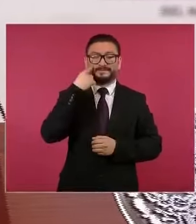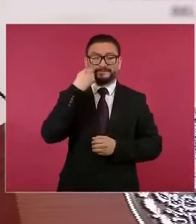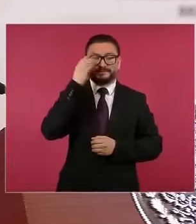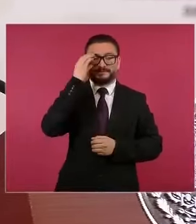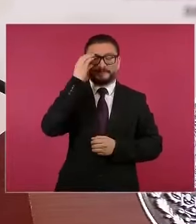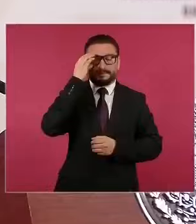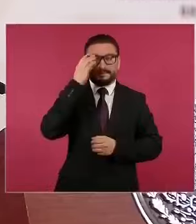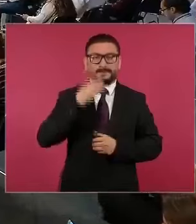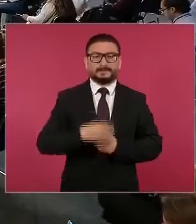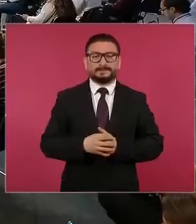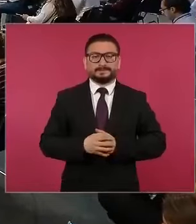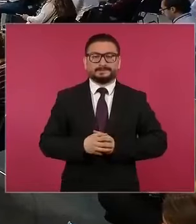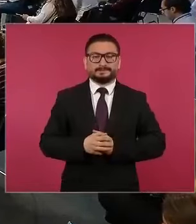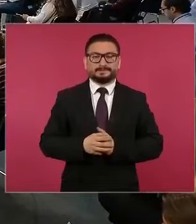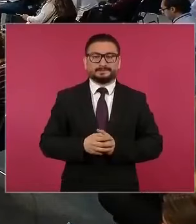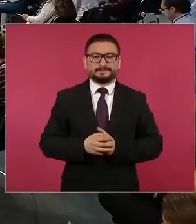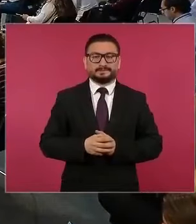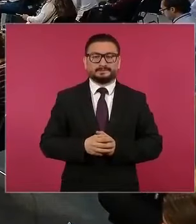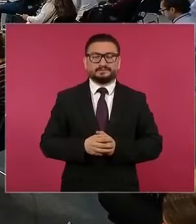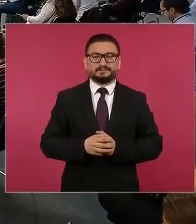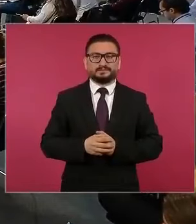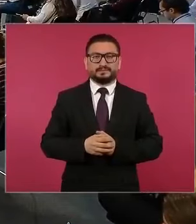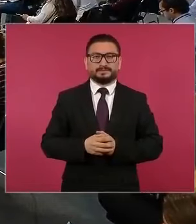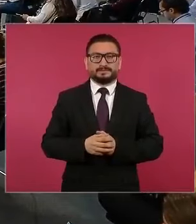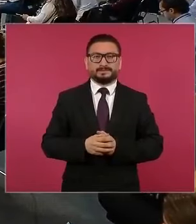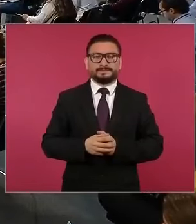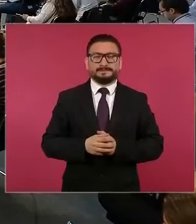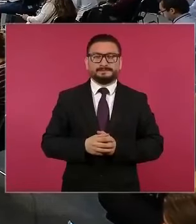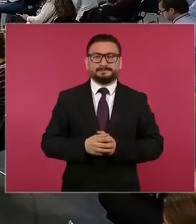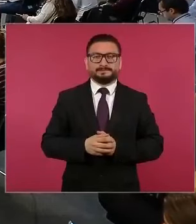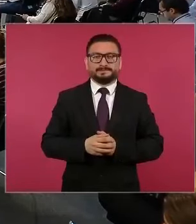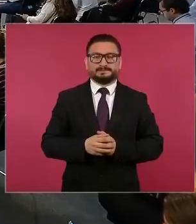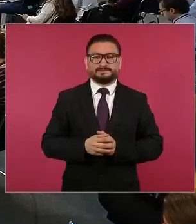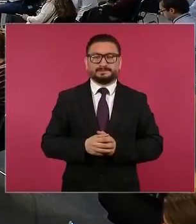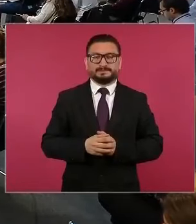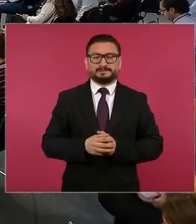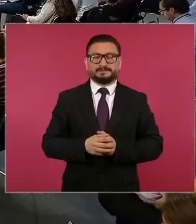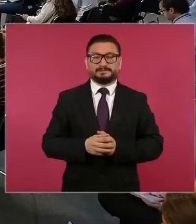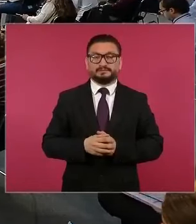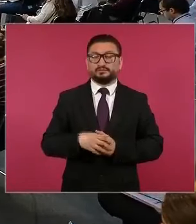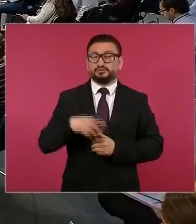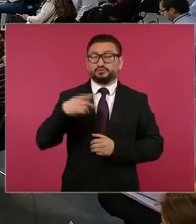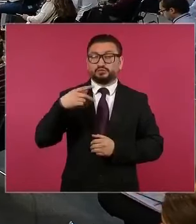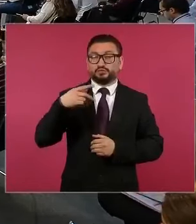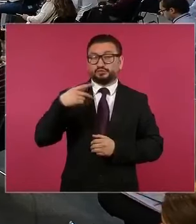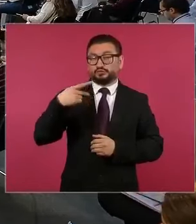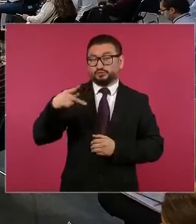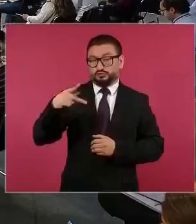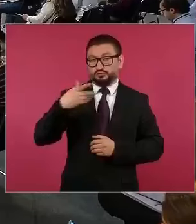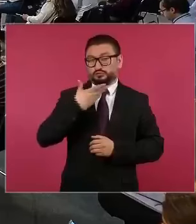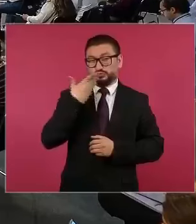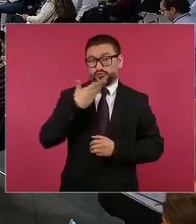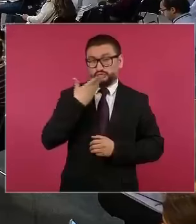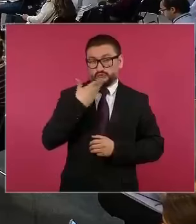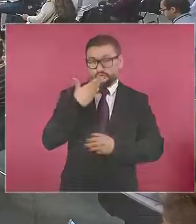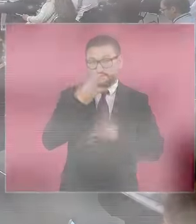Porque ahora el peligro para México es el coco o el monstruo que quiere desaparecer la propiedad privada.